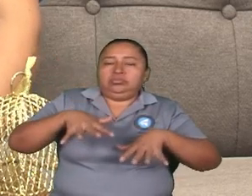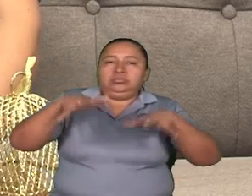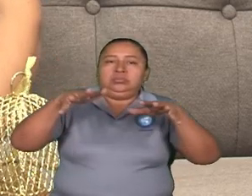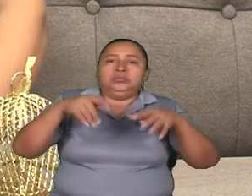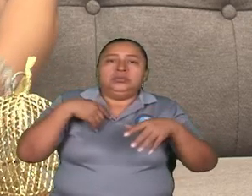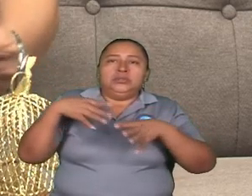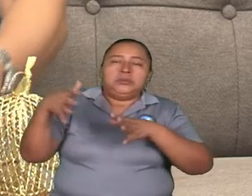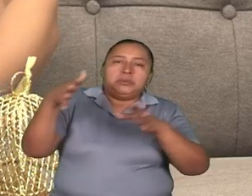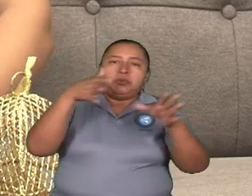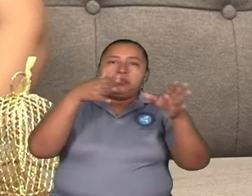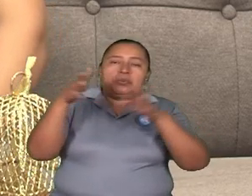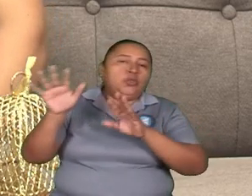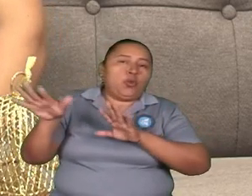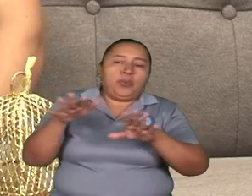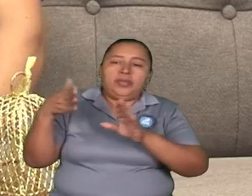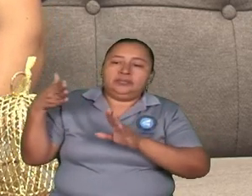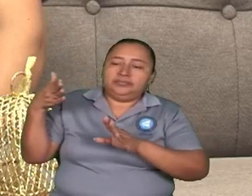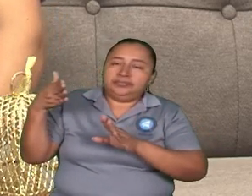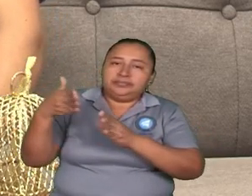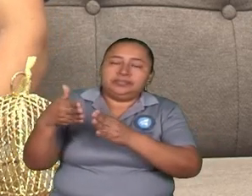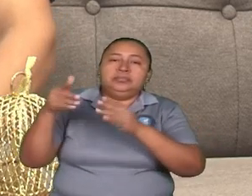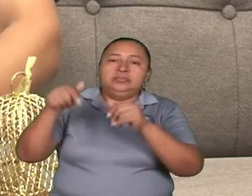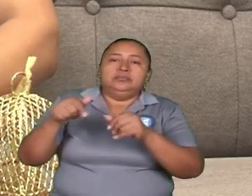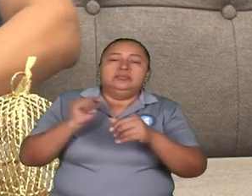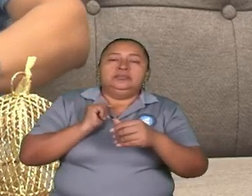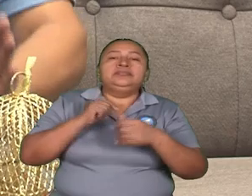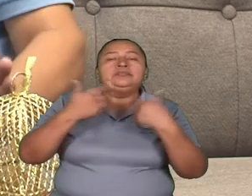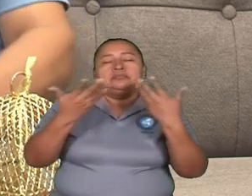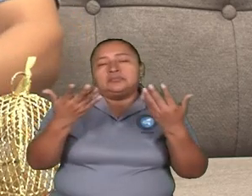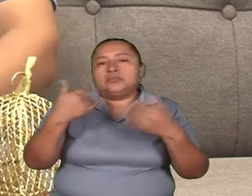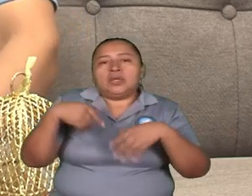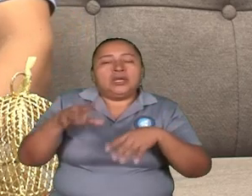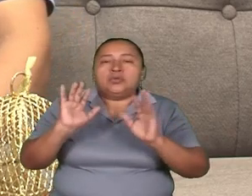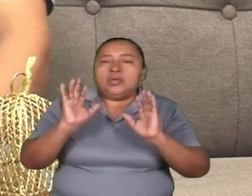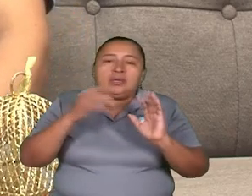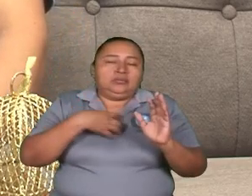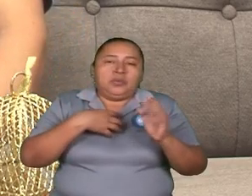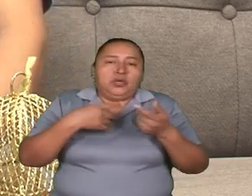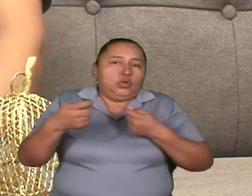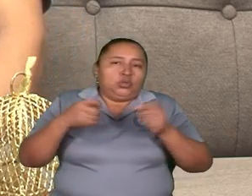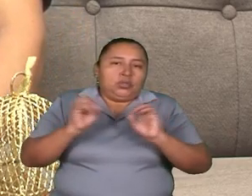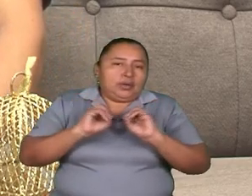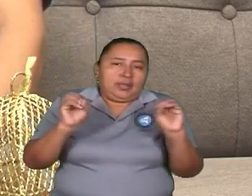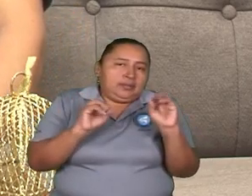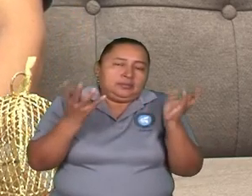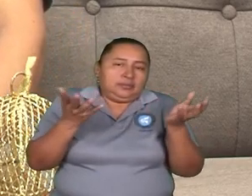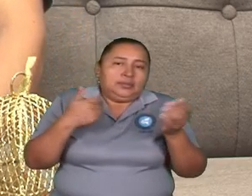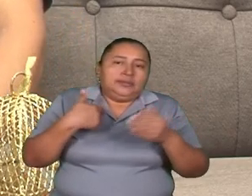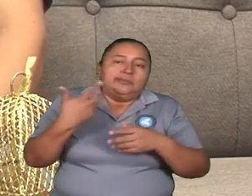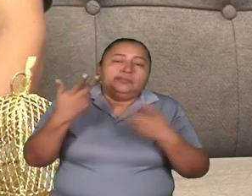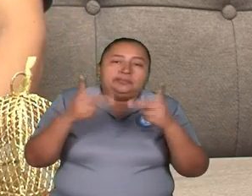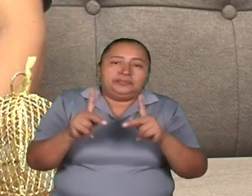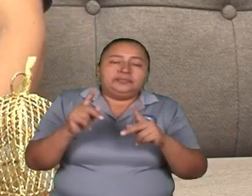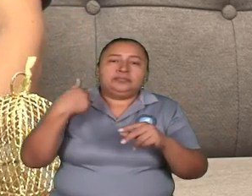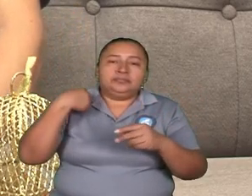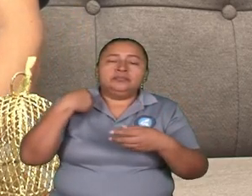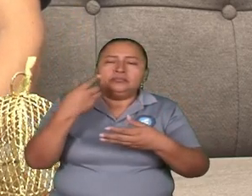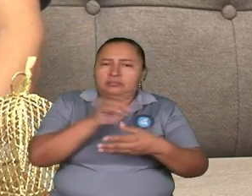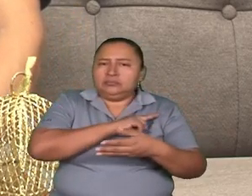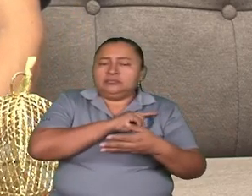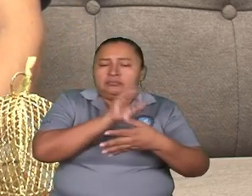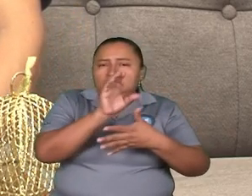a Masaya, vienen al mercado de artesanías que está en Masaya, hacen sus compras, vienen a veces mucho hasta el puerto